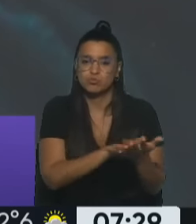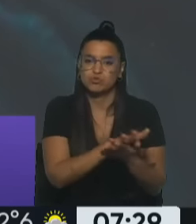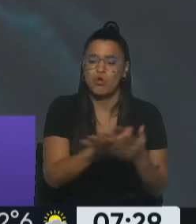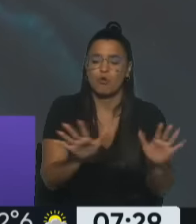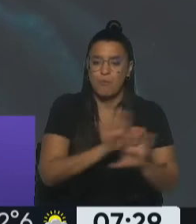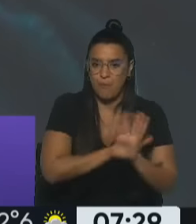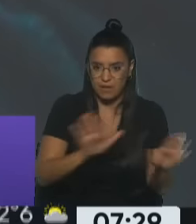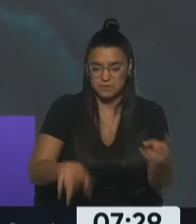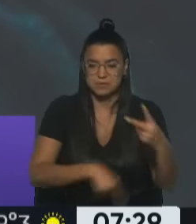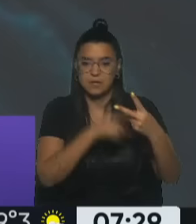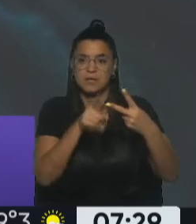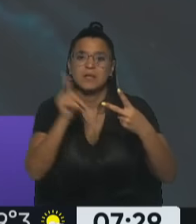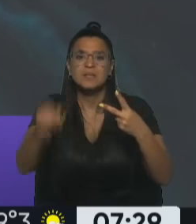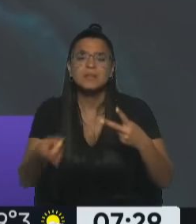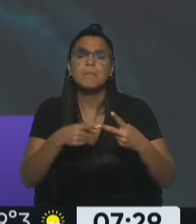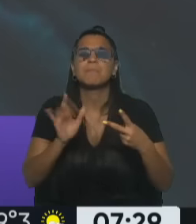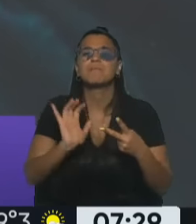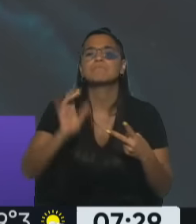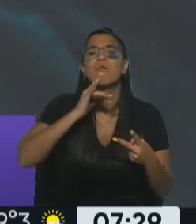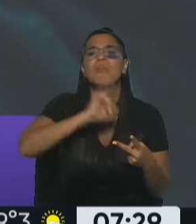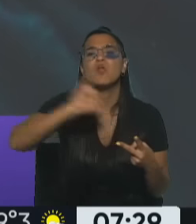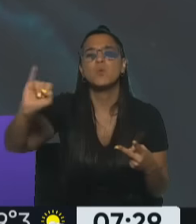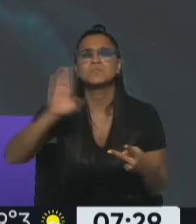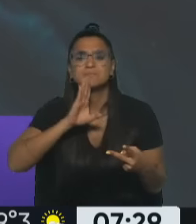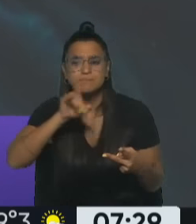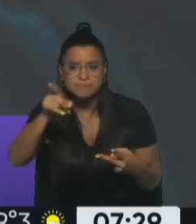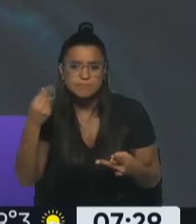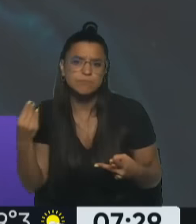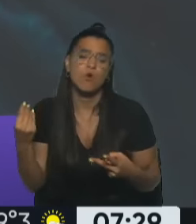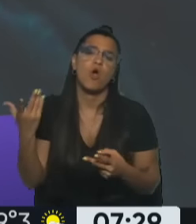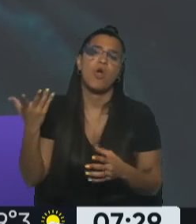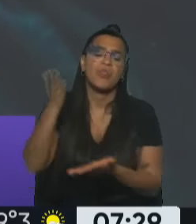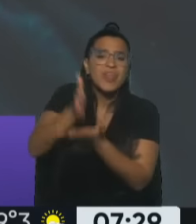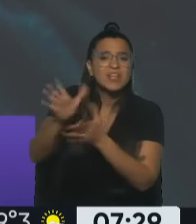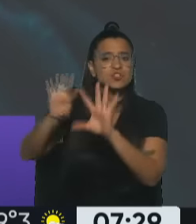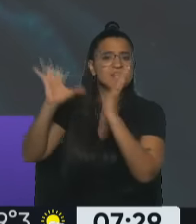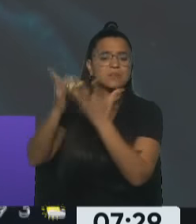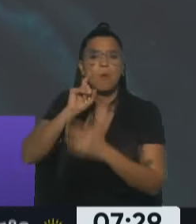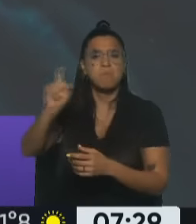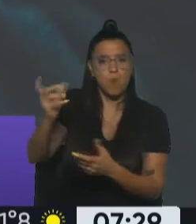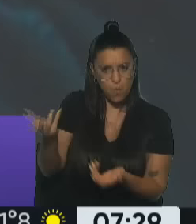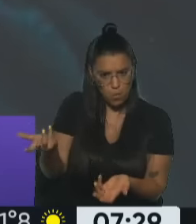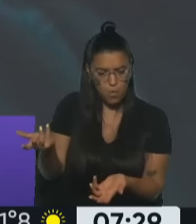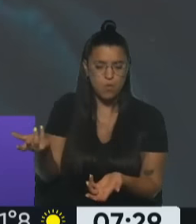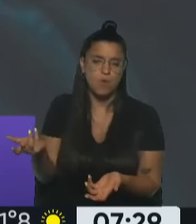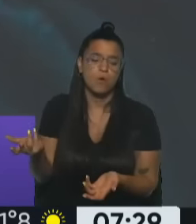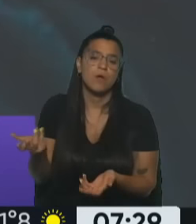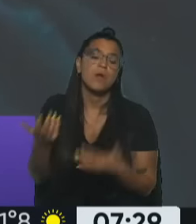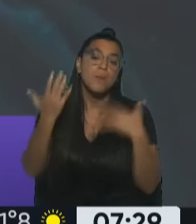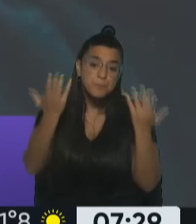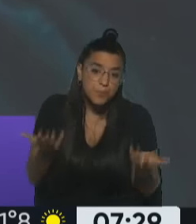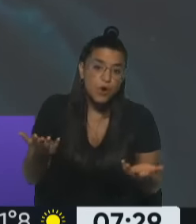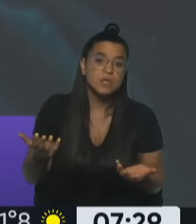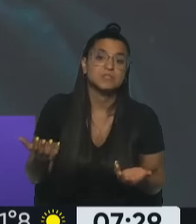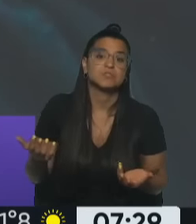conflicto, y además esta denuncia a Israel de que está violando el derecho internacional. Y por eso ha